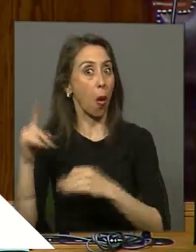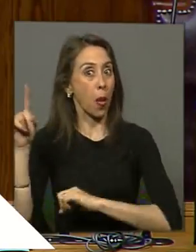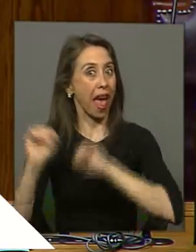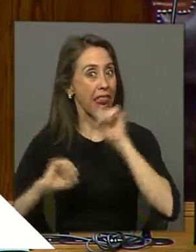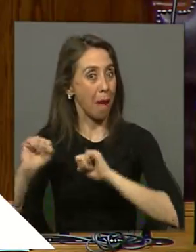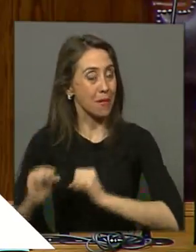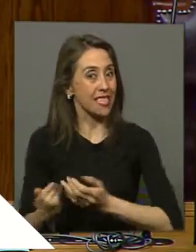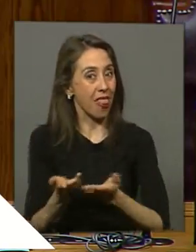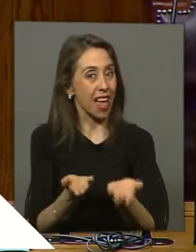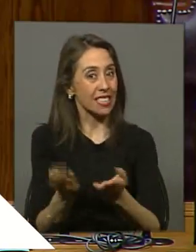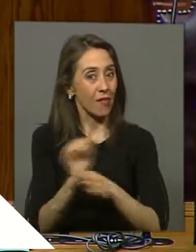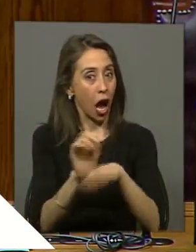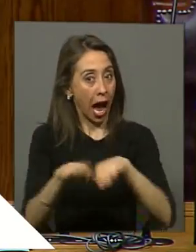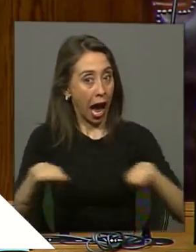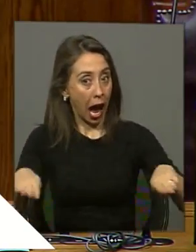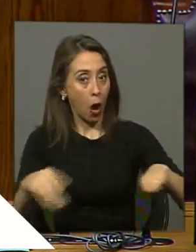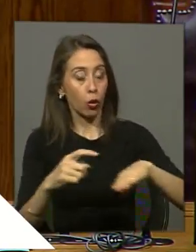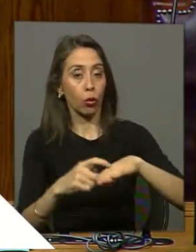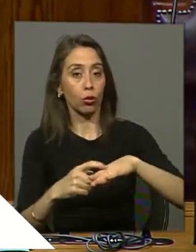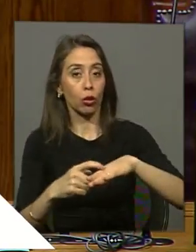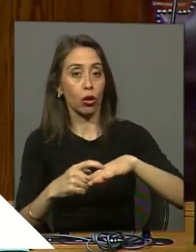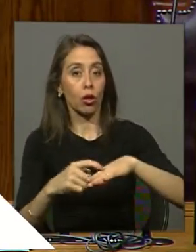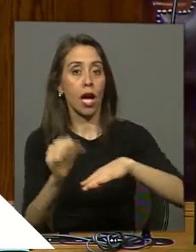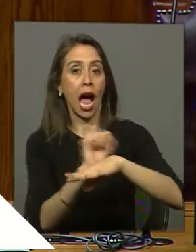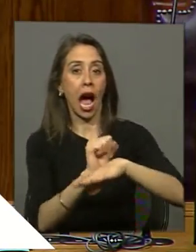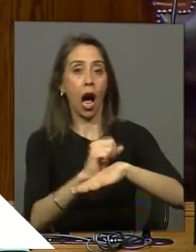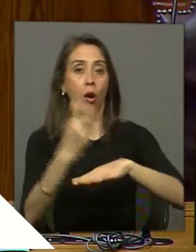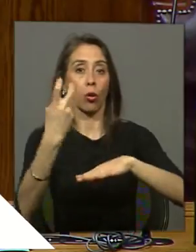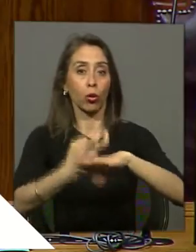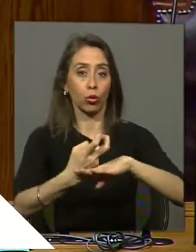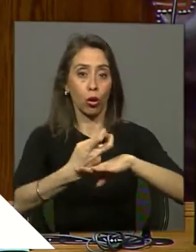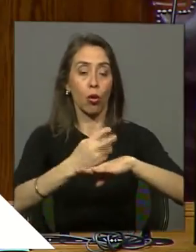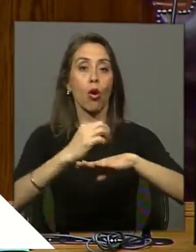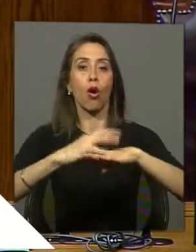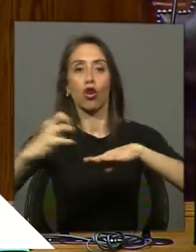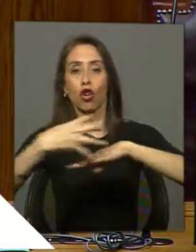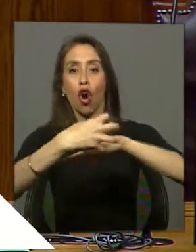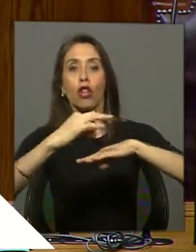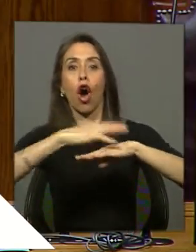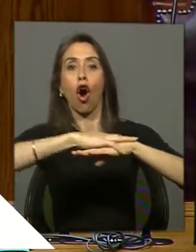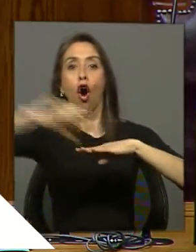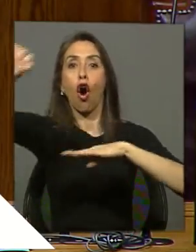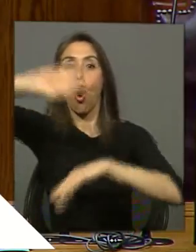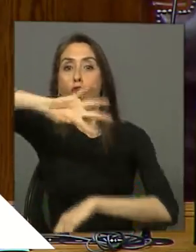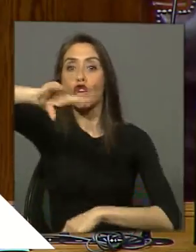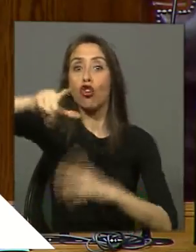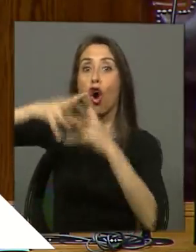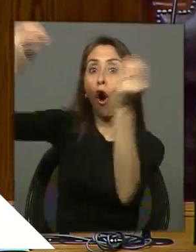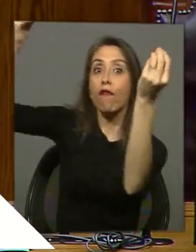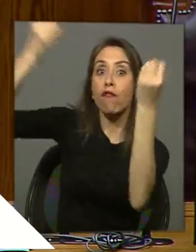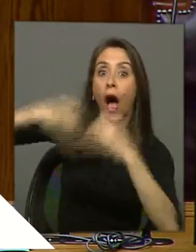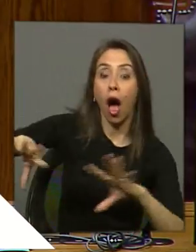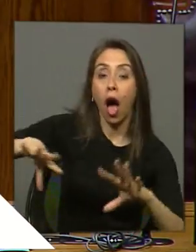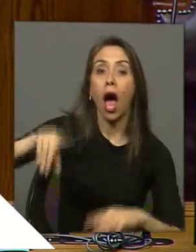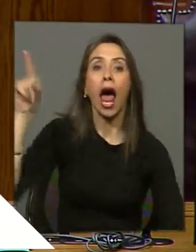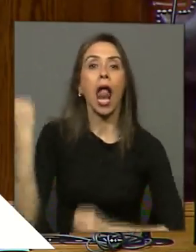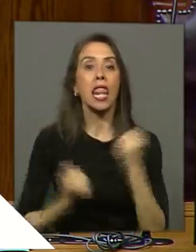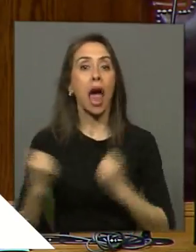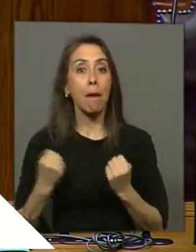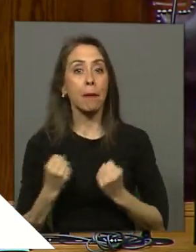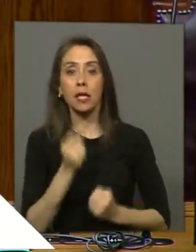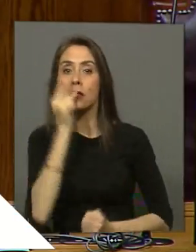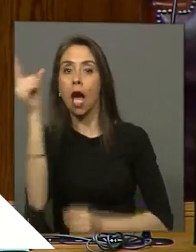en la prestación de éste se producen hurtos o robo de vehículos o daño de esto, el proveedor del servicio será civilmente